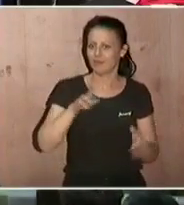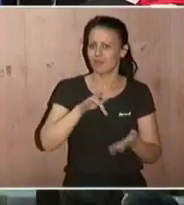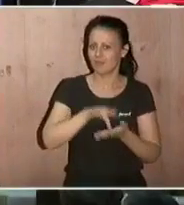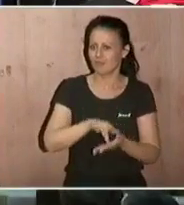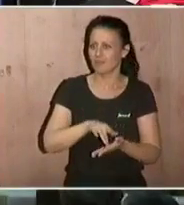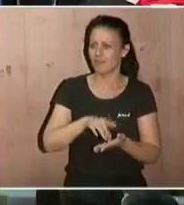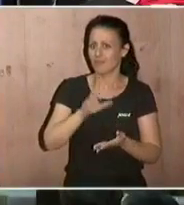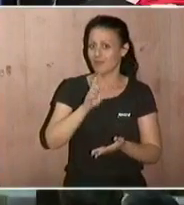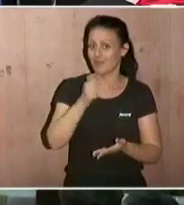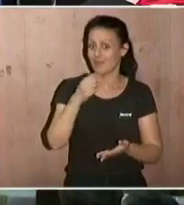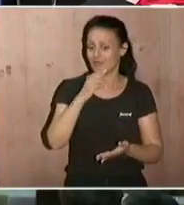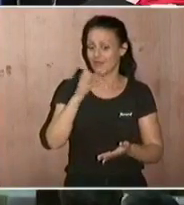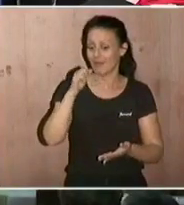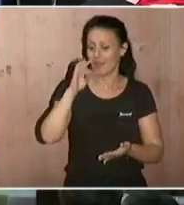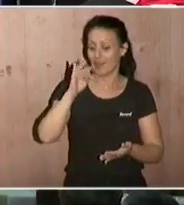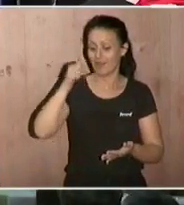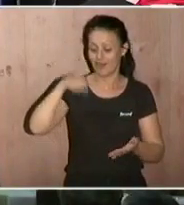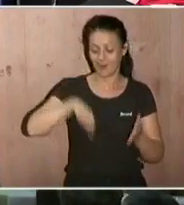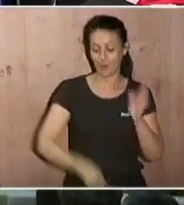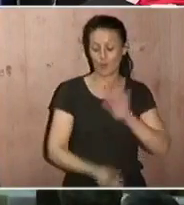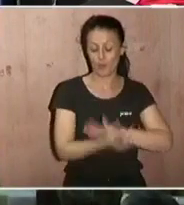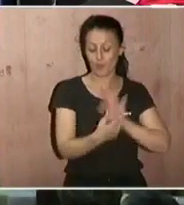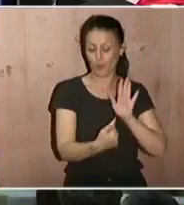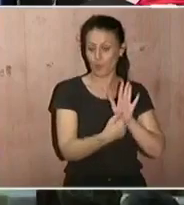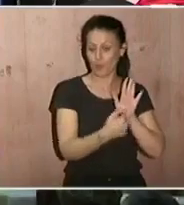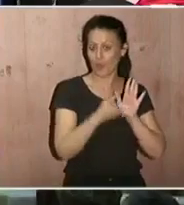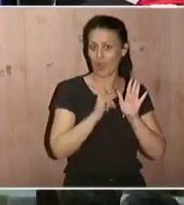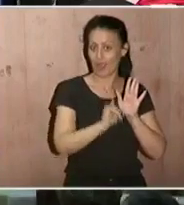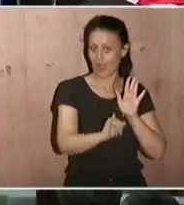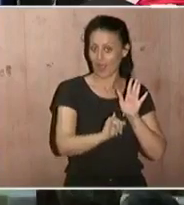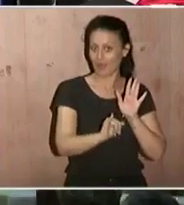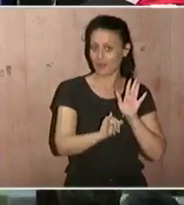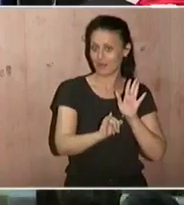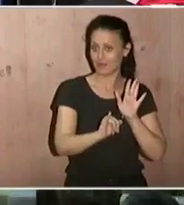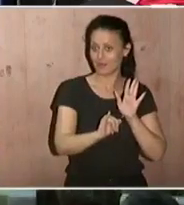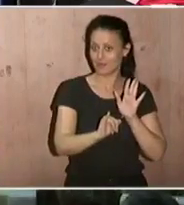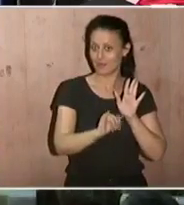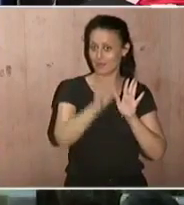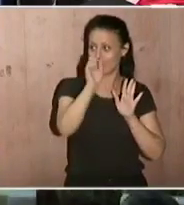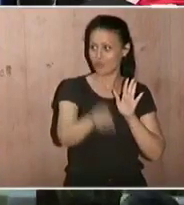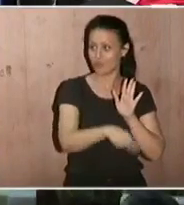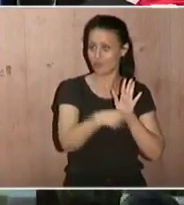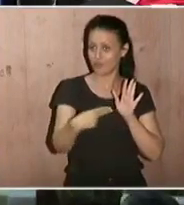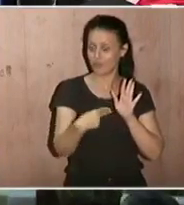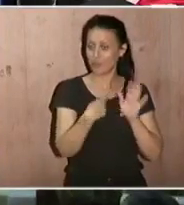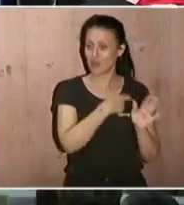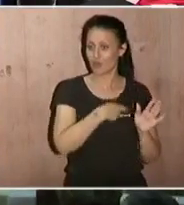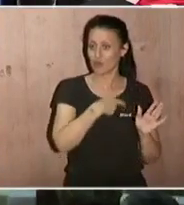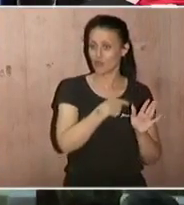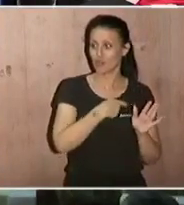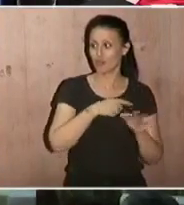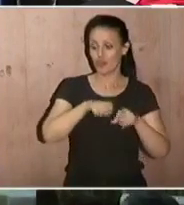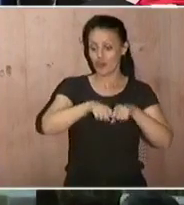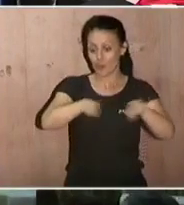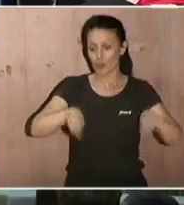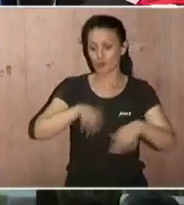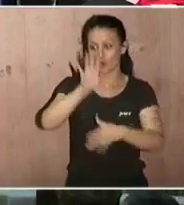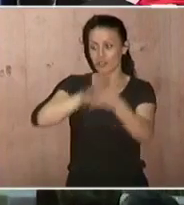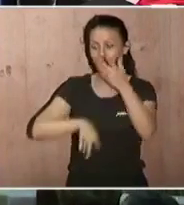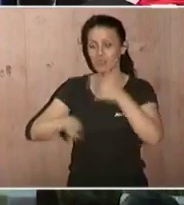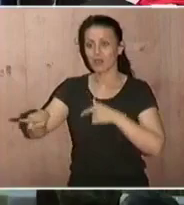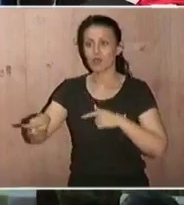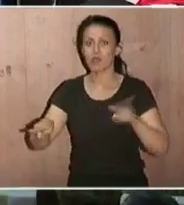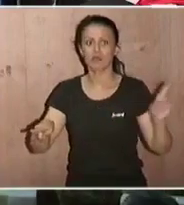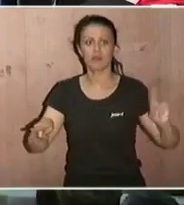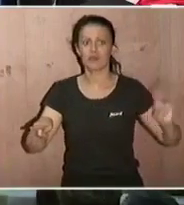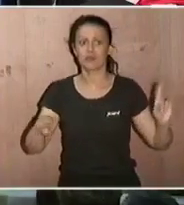Mar, que tengo publicado además, donde hice un dictamen para la Comisión de Puertos de Cataluña, advirtiendo previamente, oye, yo no os